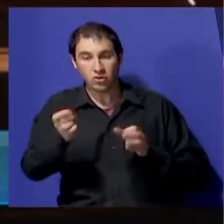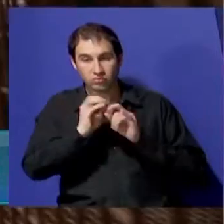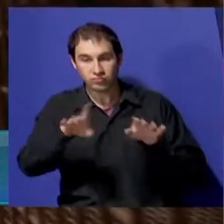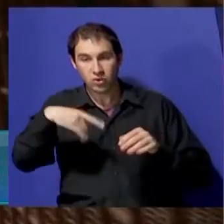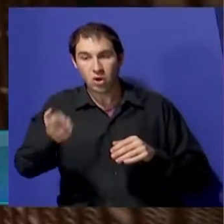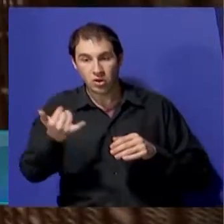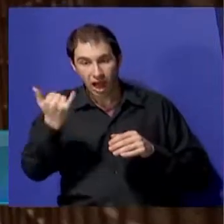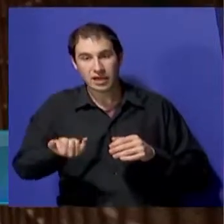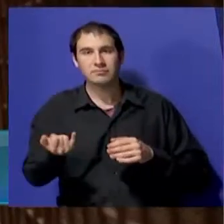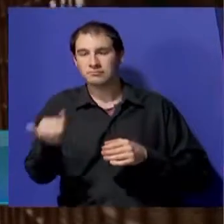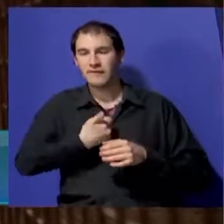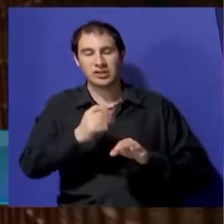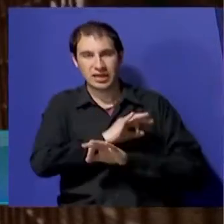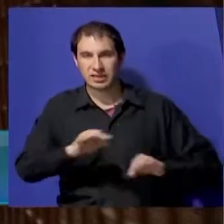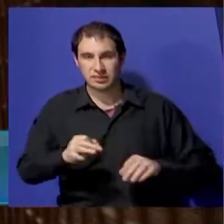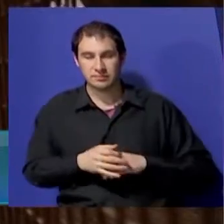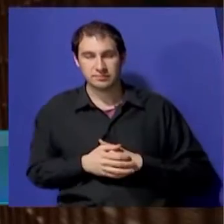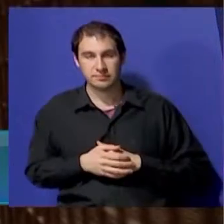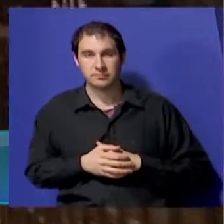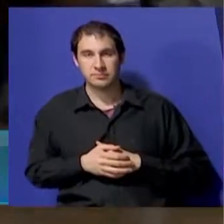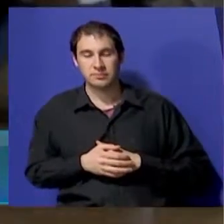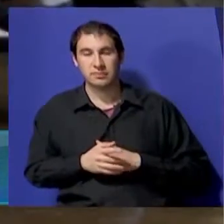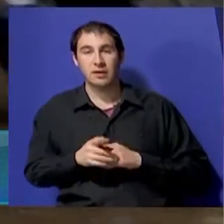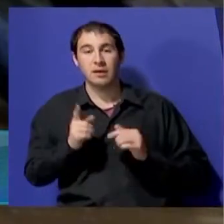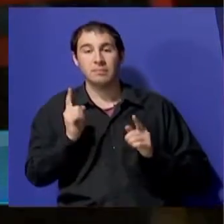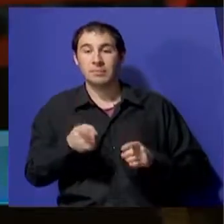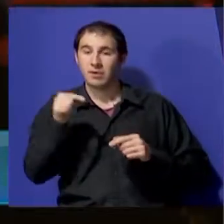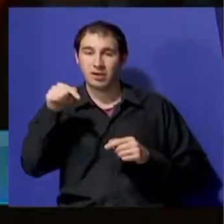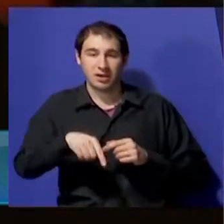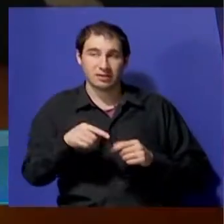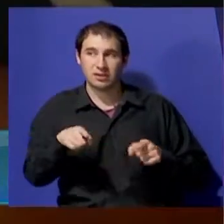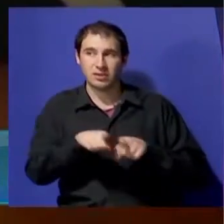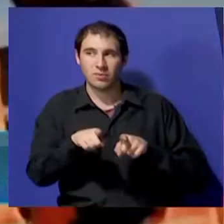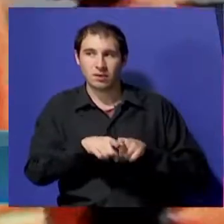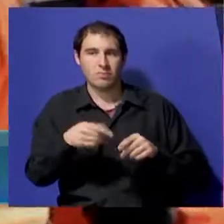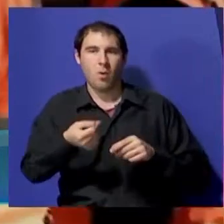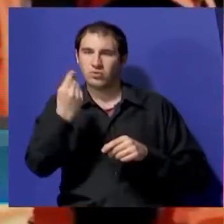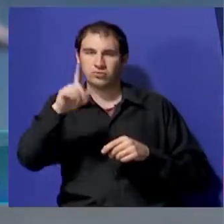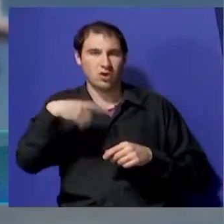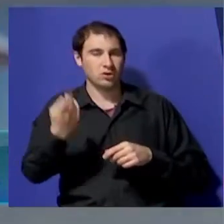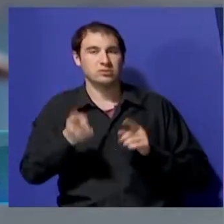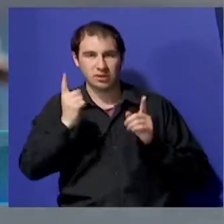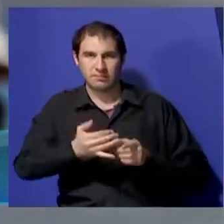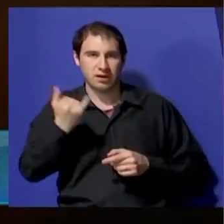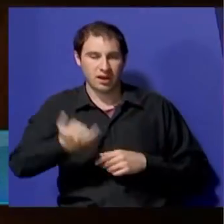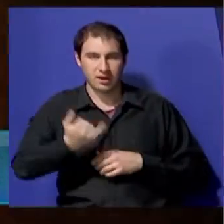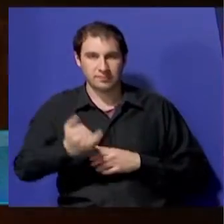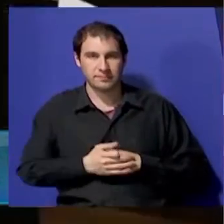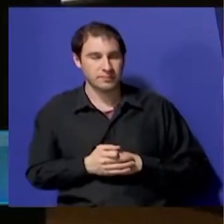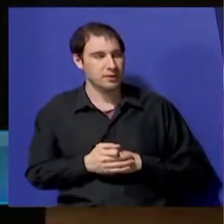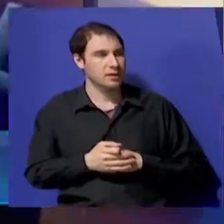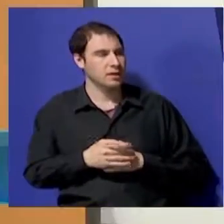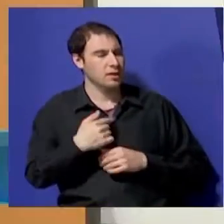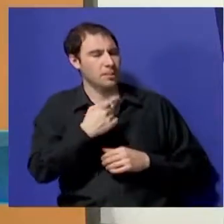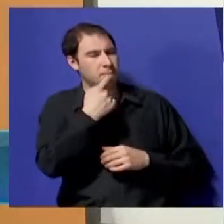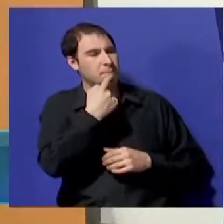que no nos avisaron, no nos dijeron nada, y como ese deben haber habido un montón más. Sí. Sí, te